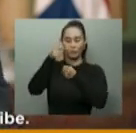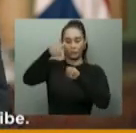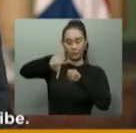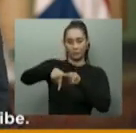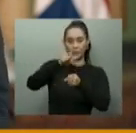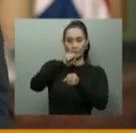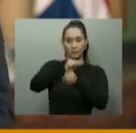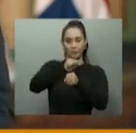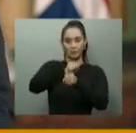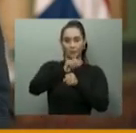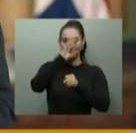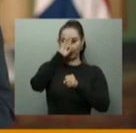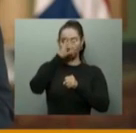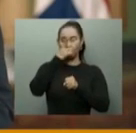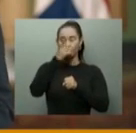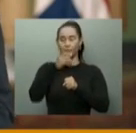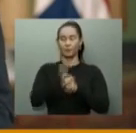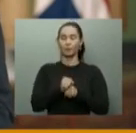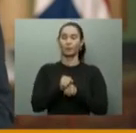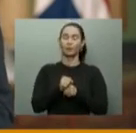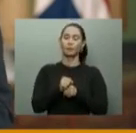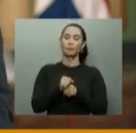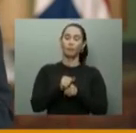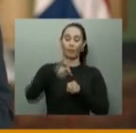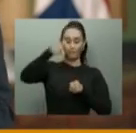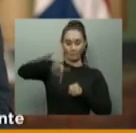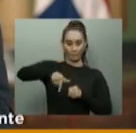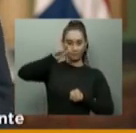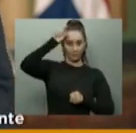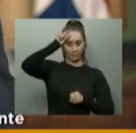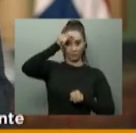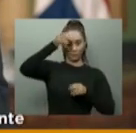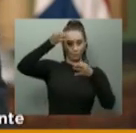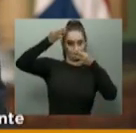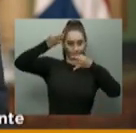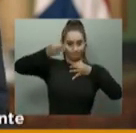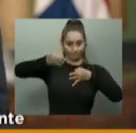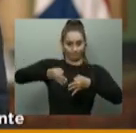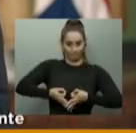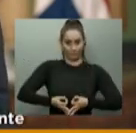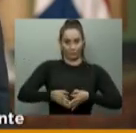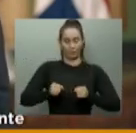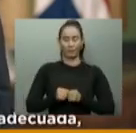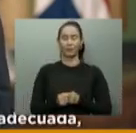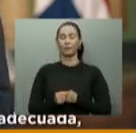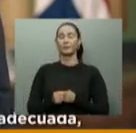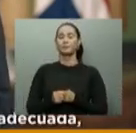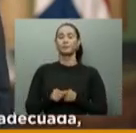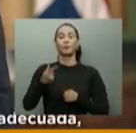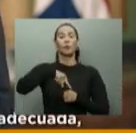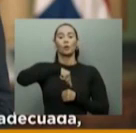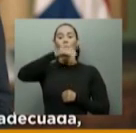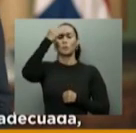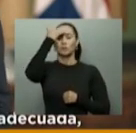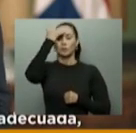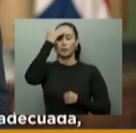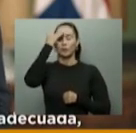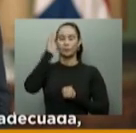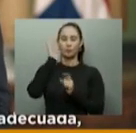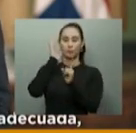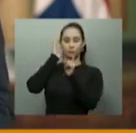y ellos nos llevan a nadie de grado entonces porque hay que subsidiar otros aspectos que podríamos citar